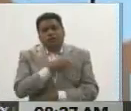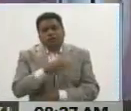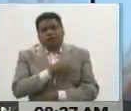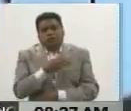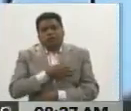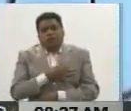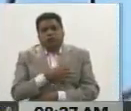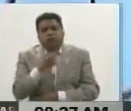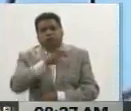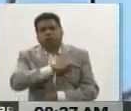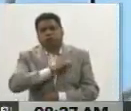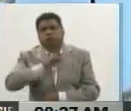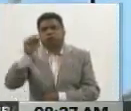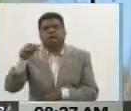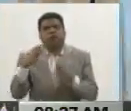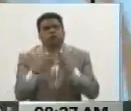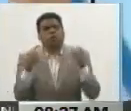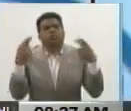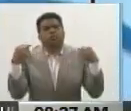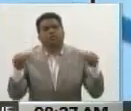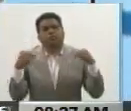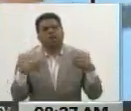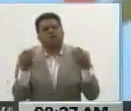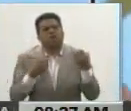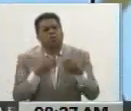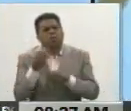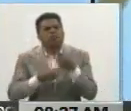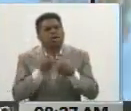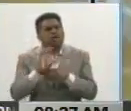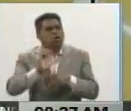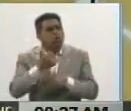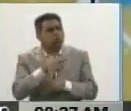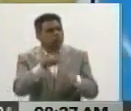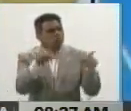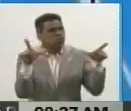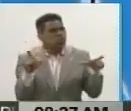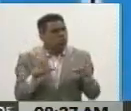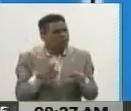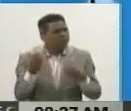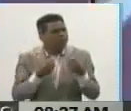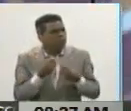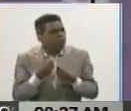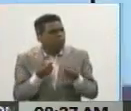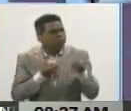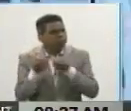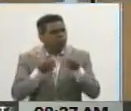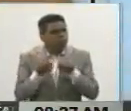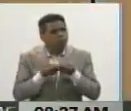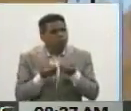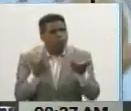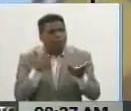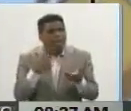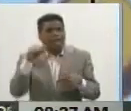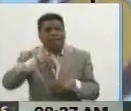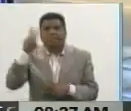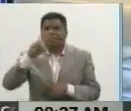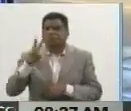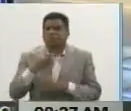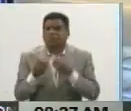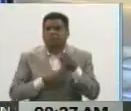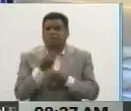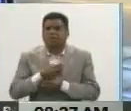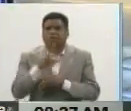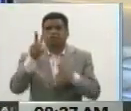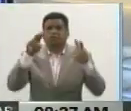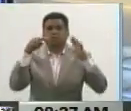ecosocialista también y el tema de la naturaleza. ¿Cómo se ha hecho en otras latitudes, en otras fronteras? ¿Cómo se ha manejado eso? ¿Y cómo desde Venezuela se está creando un nivel de